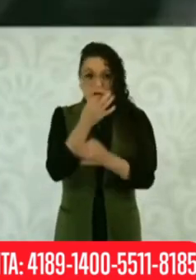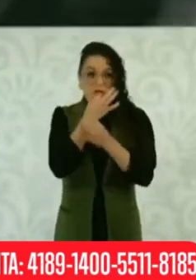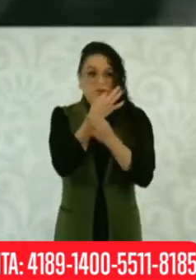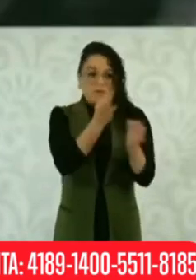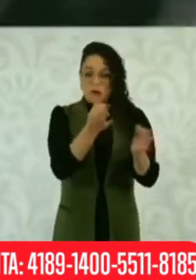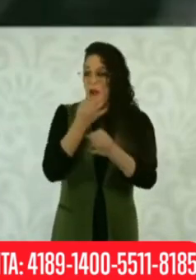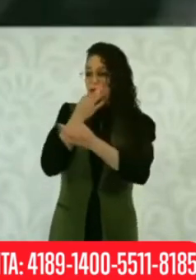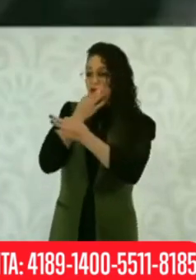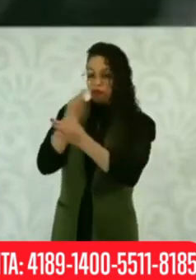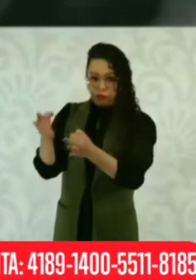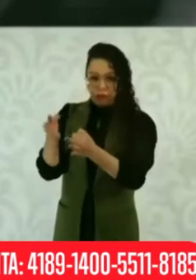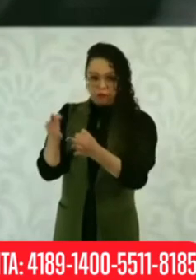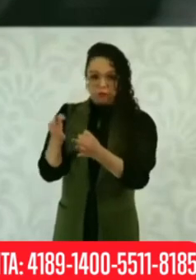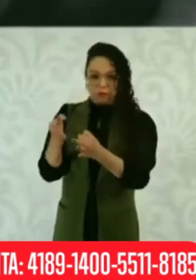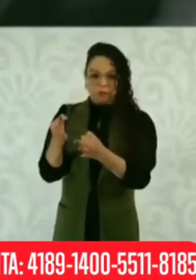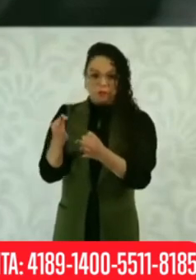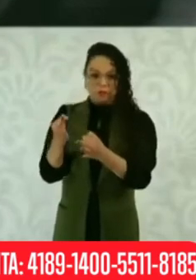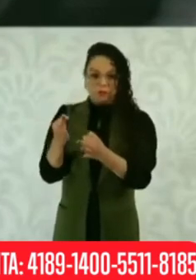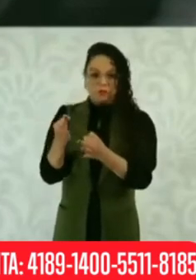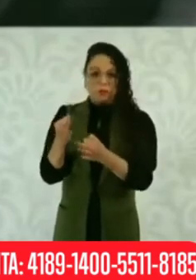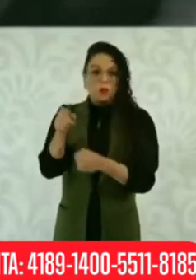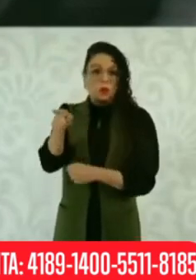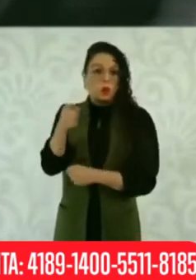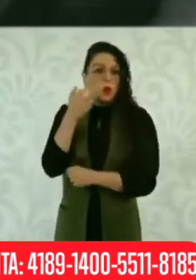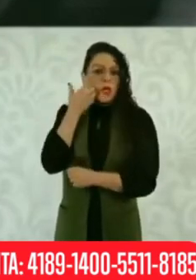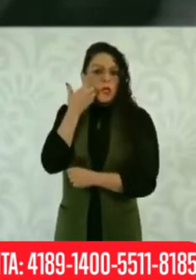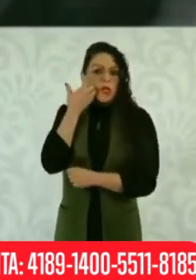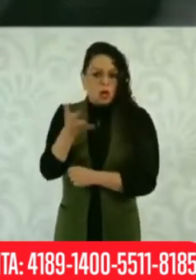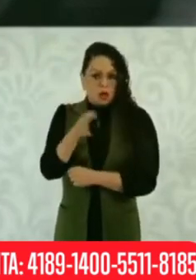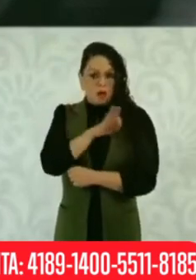ustedes, porque ha pasado ya muchos años, los